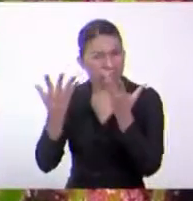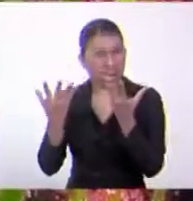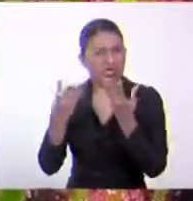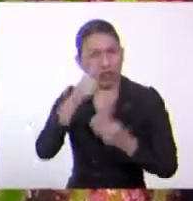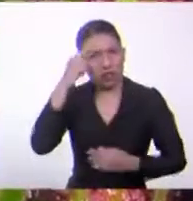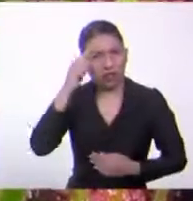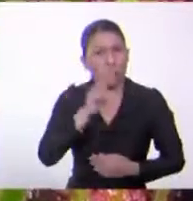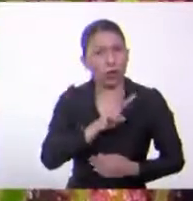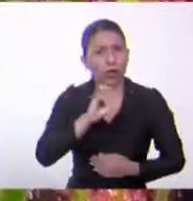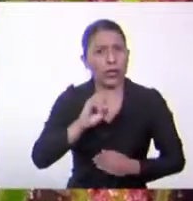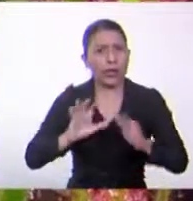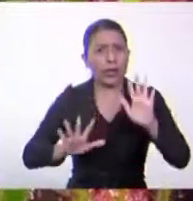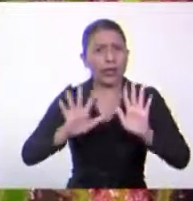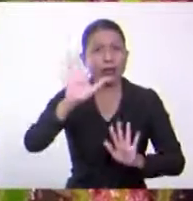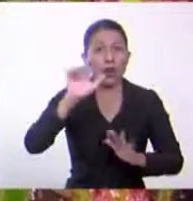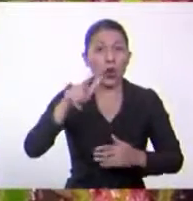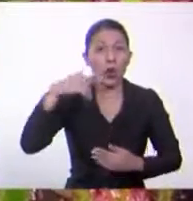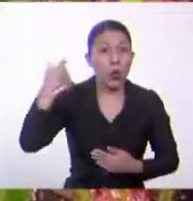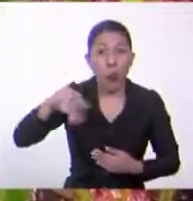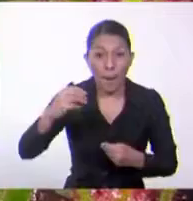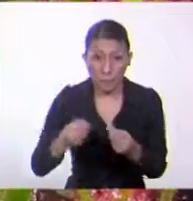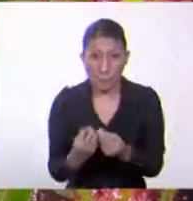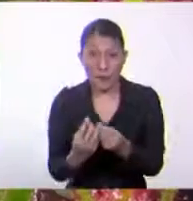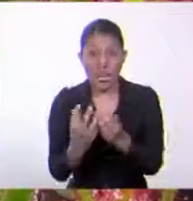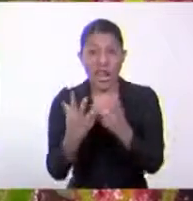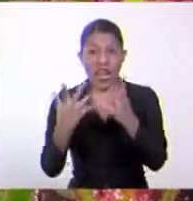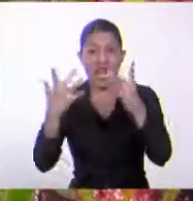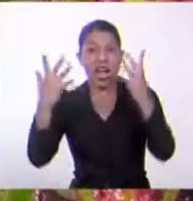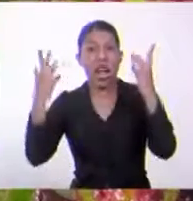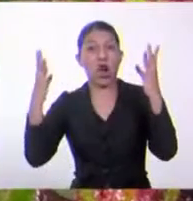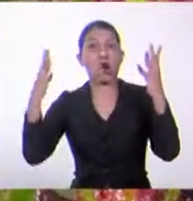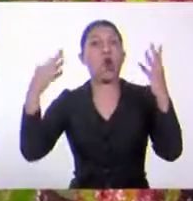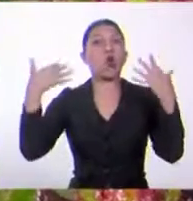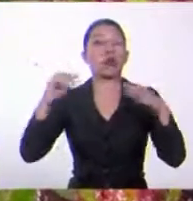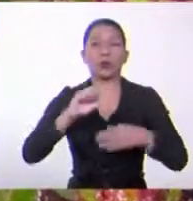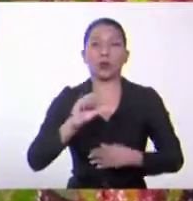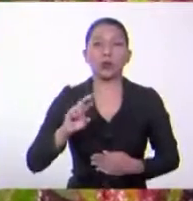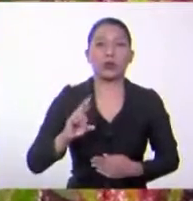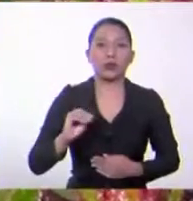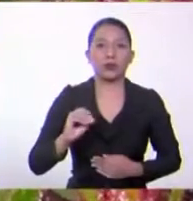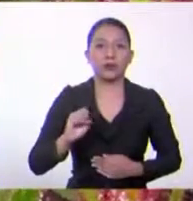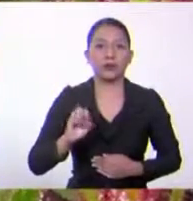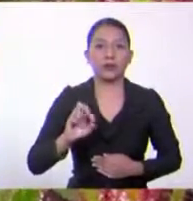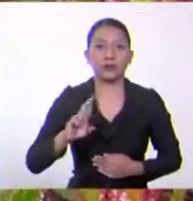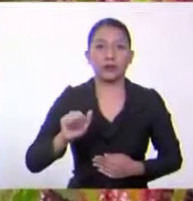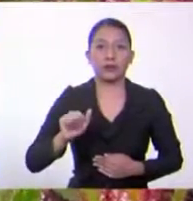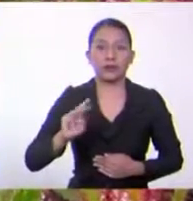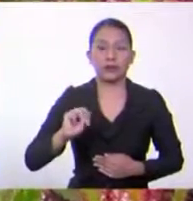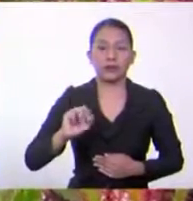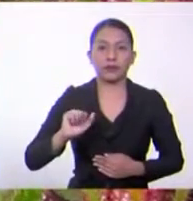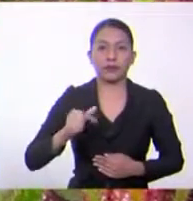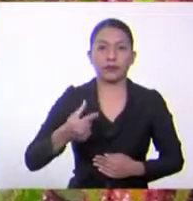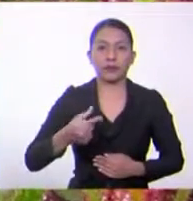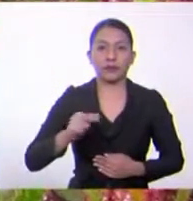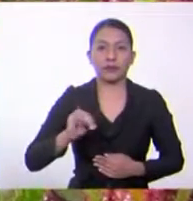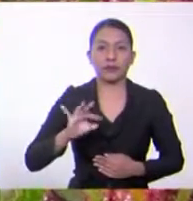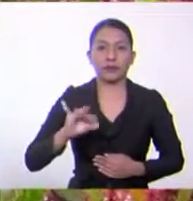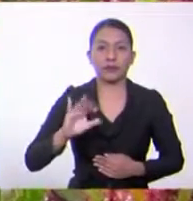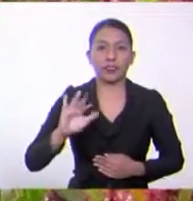se descubrió una de las más grandes, Drosera magnifica, gracias a una publicación en